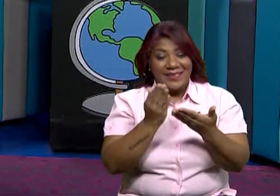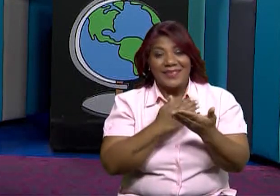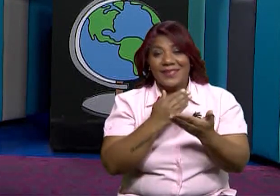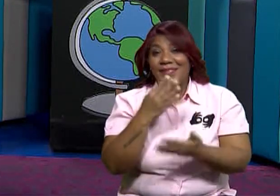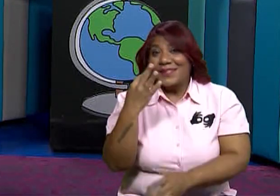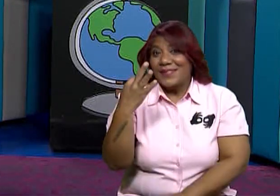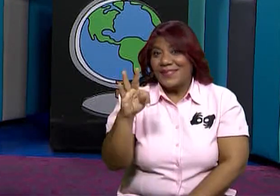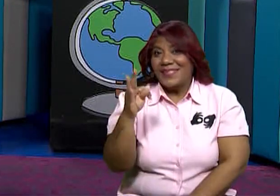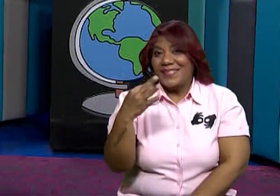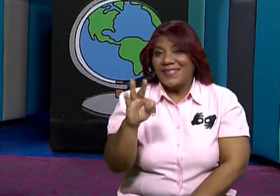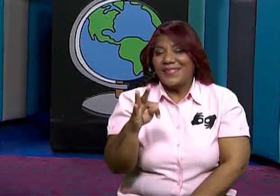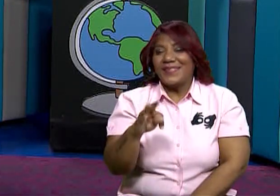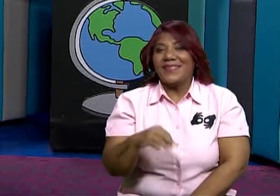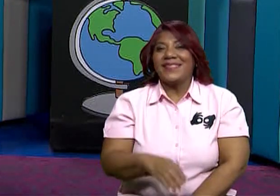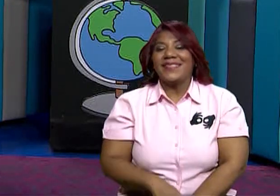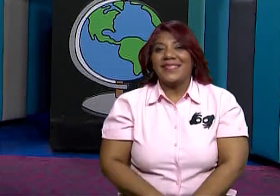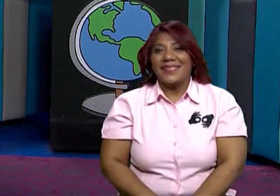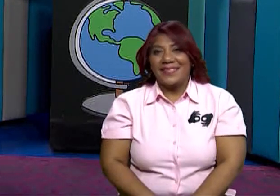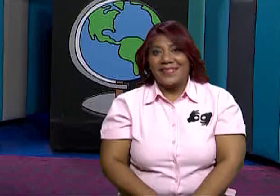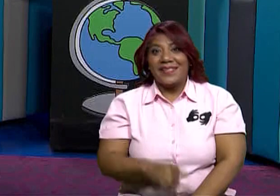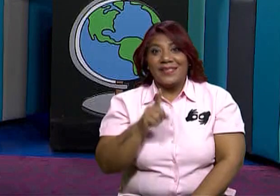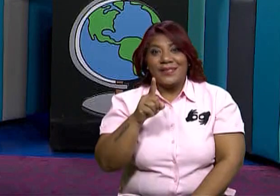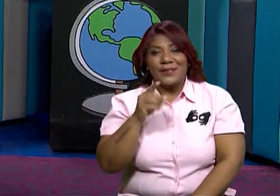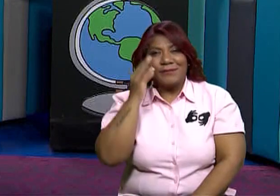un efecto muy productivo.